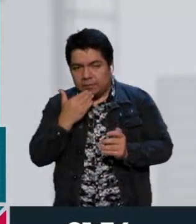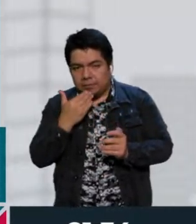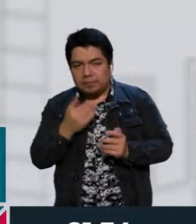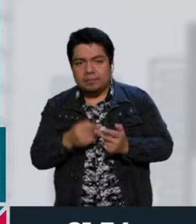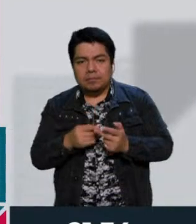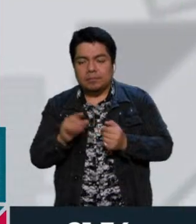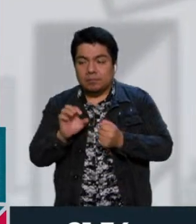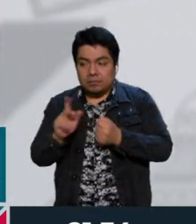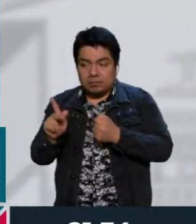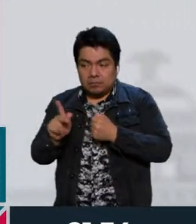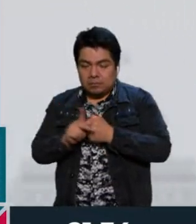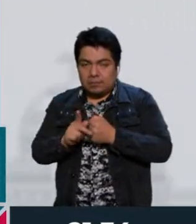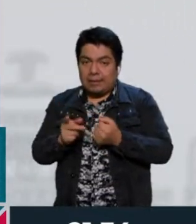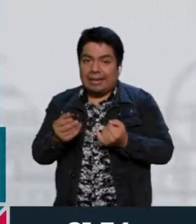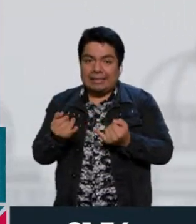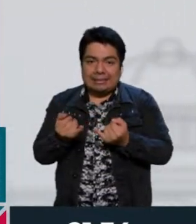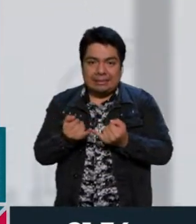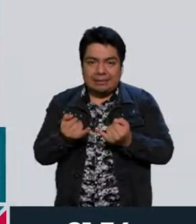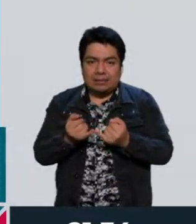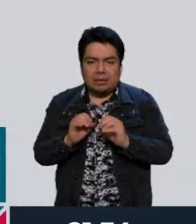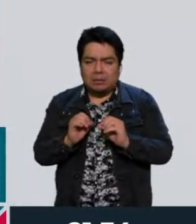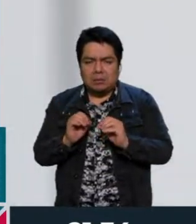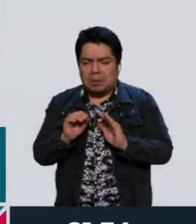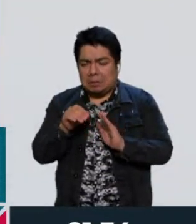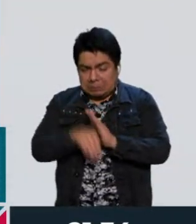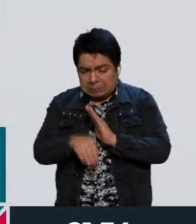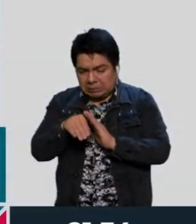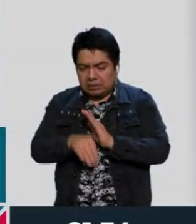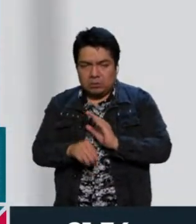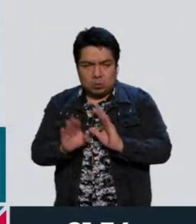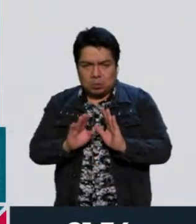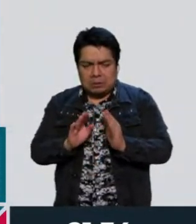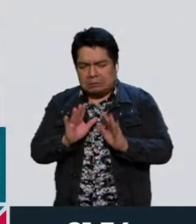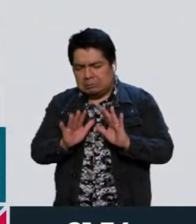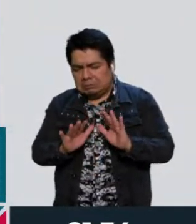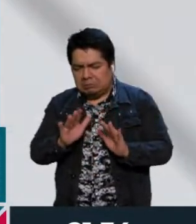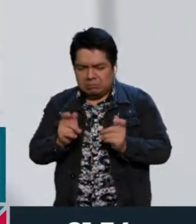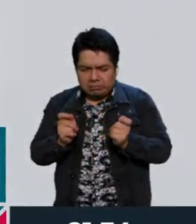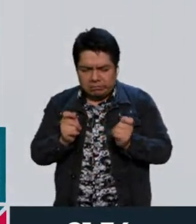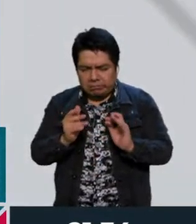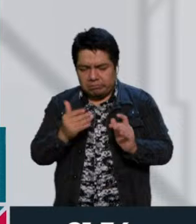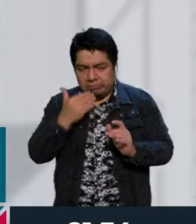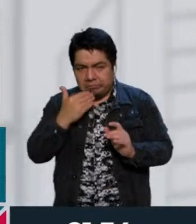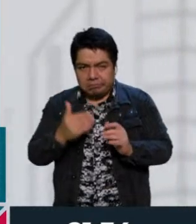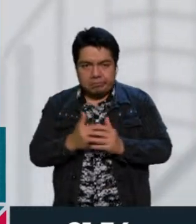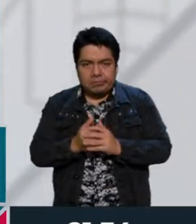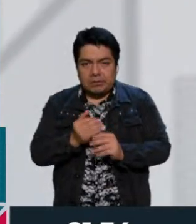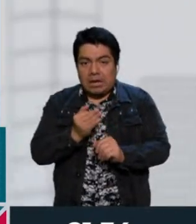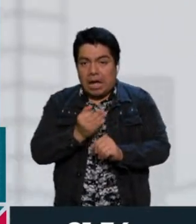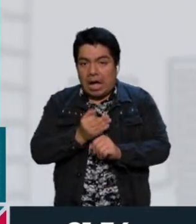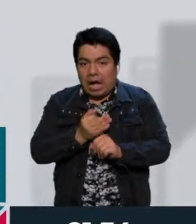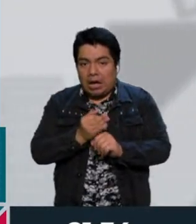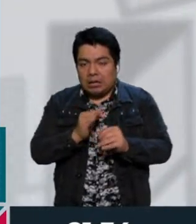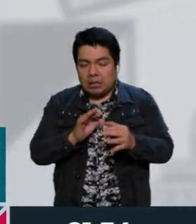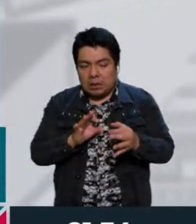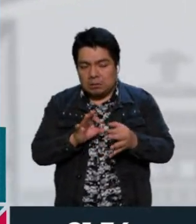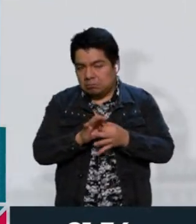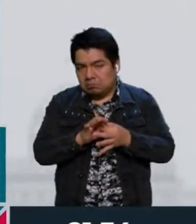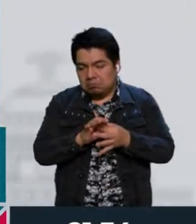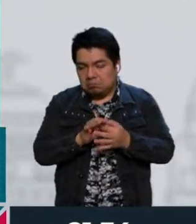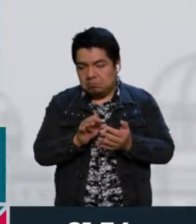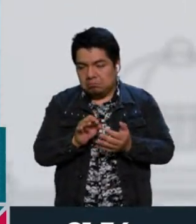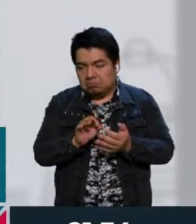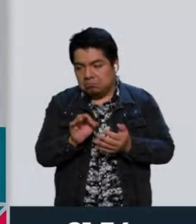de Europa también no vemos las mismas caídas que en Asia. Hasta ahora no está ligado, digamos, a un